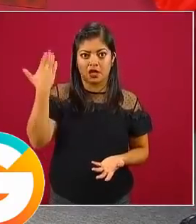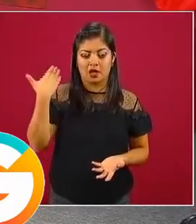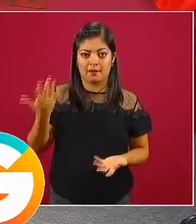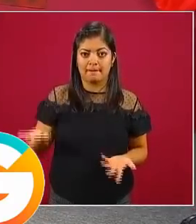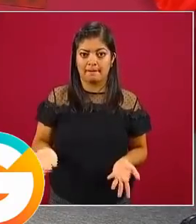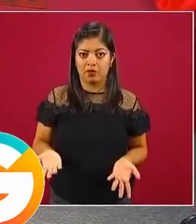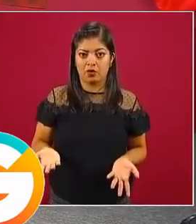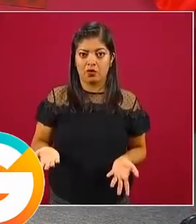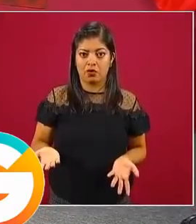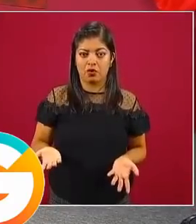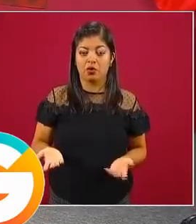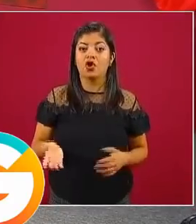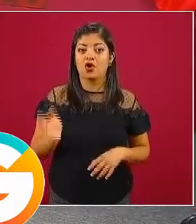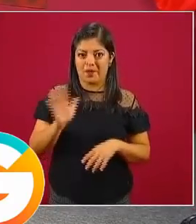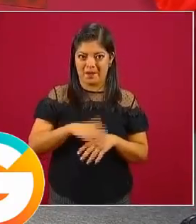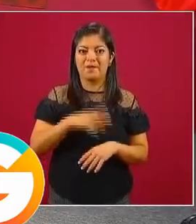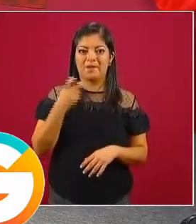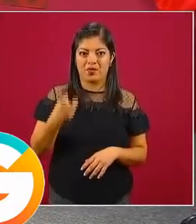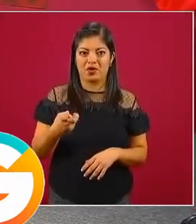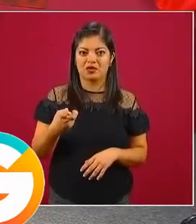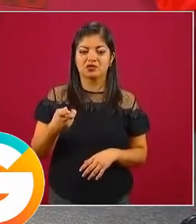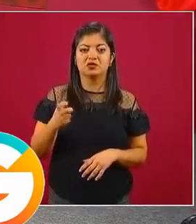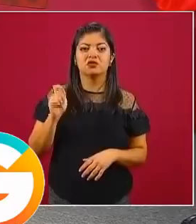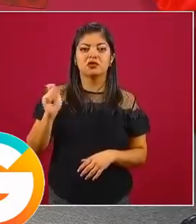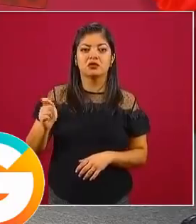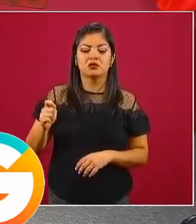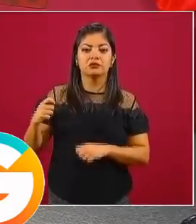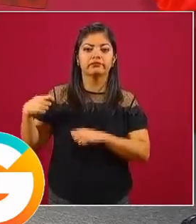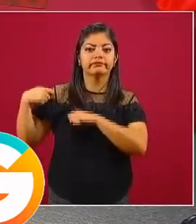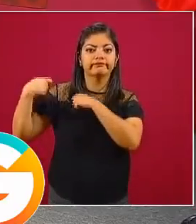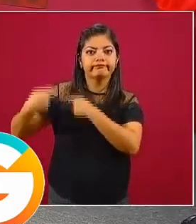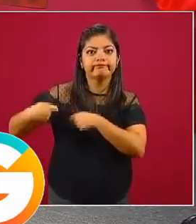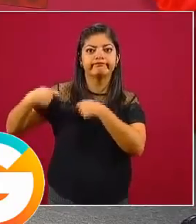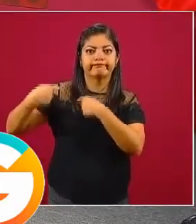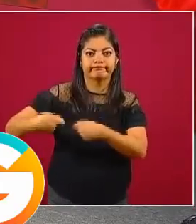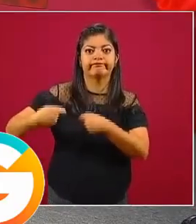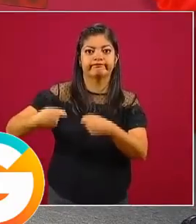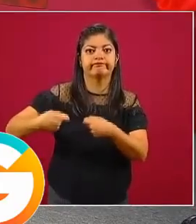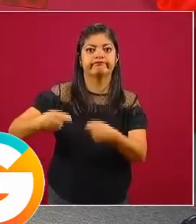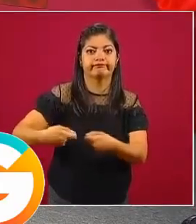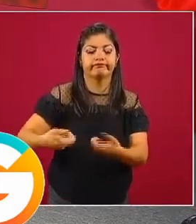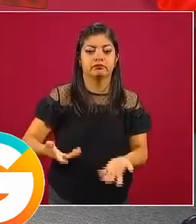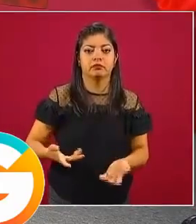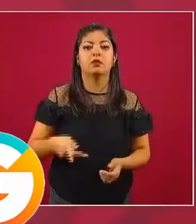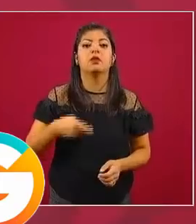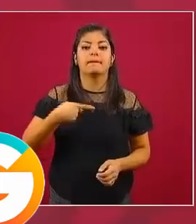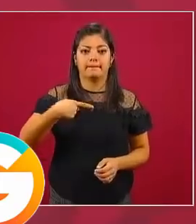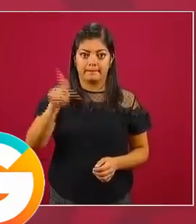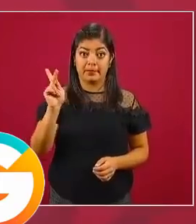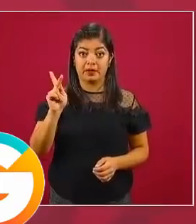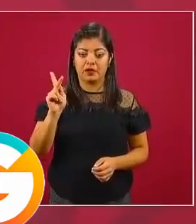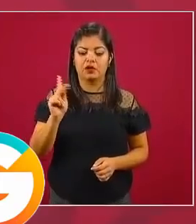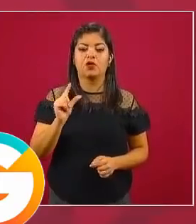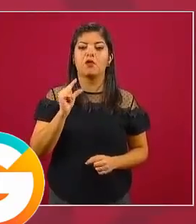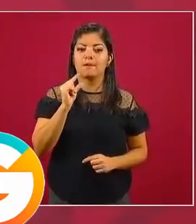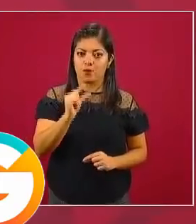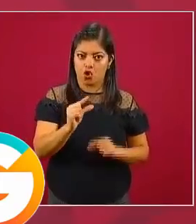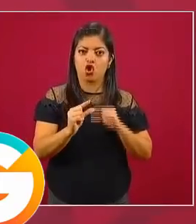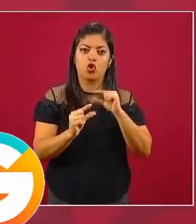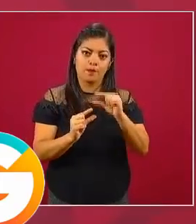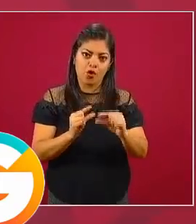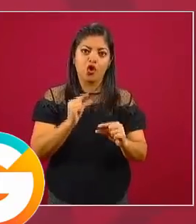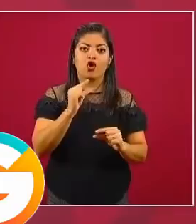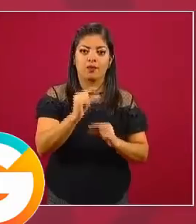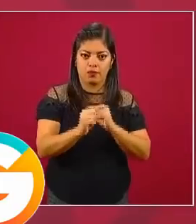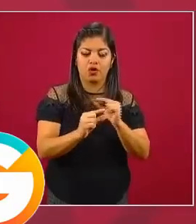es lo que nos heredaron, pero poco a poco vamos